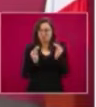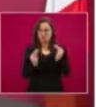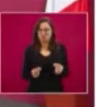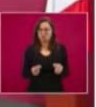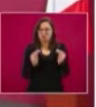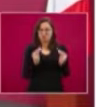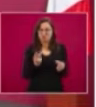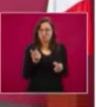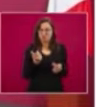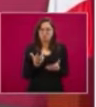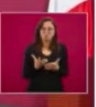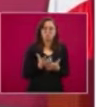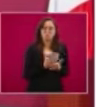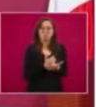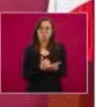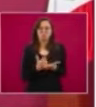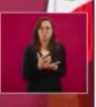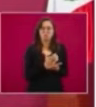tiene cerca del